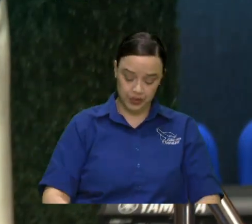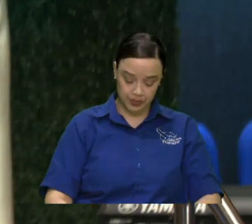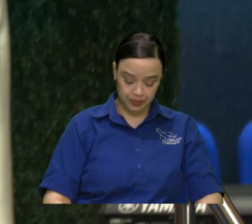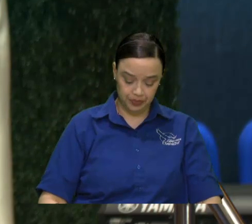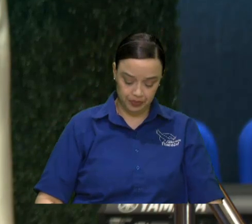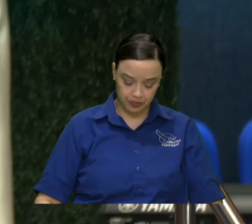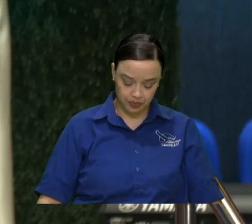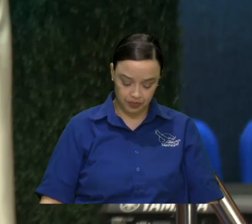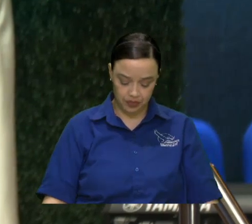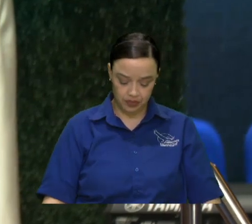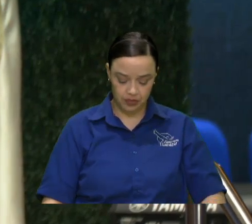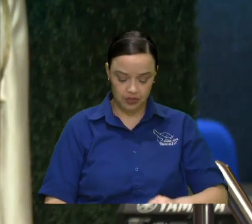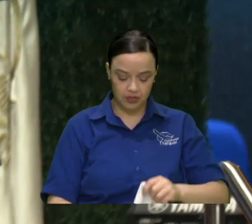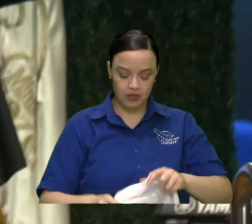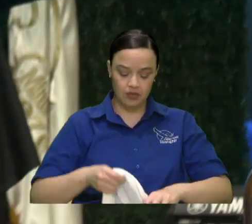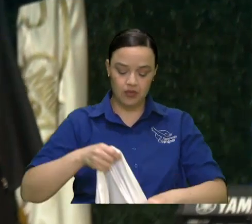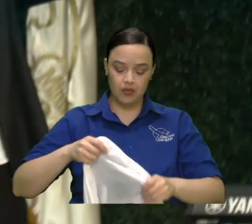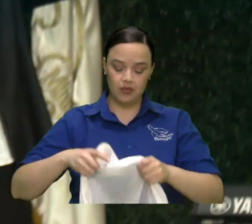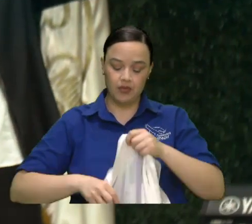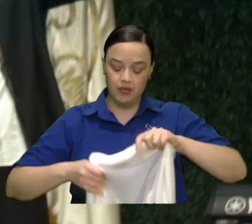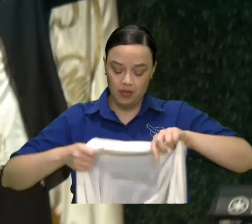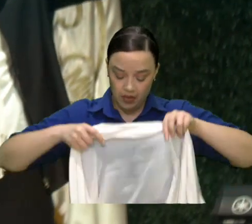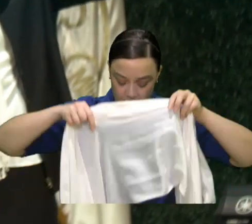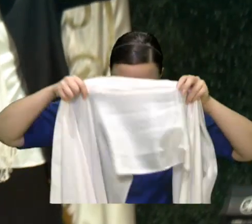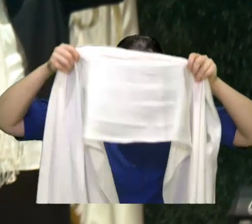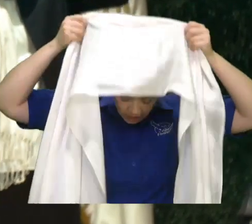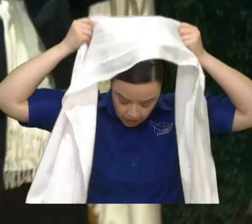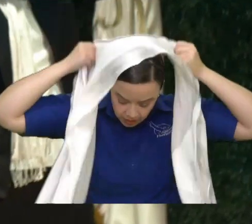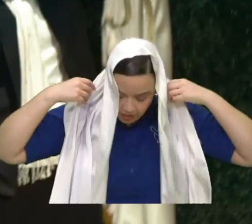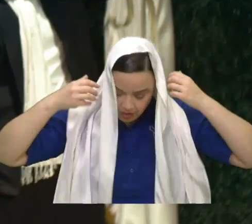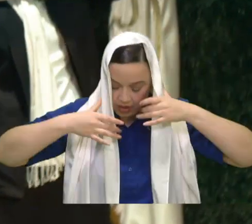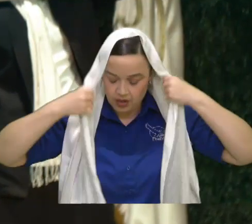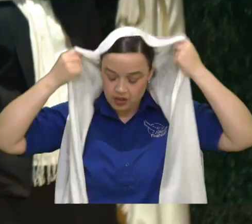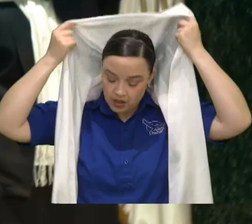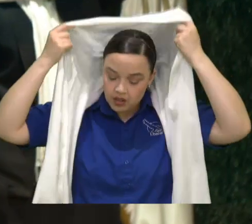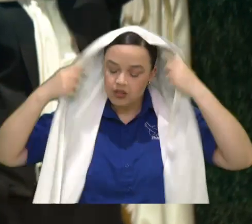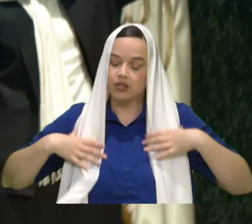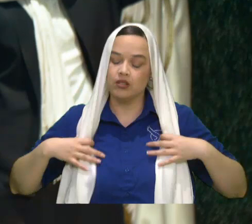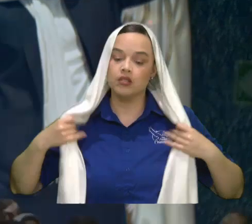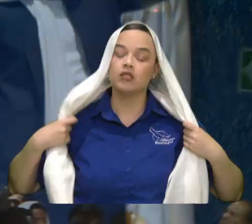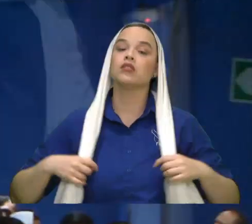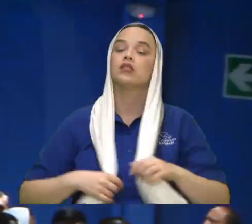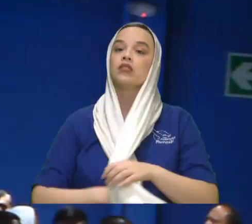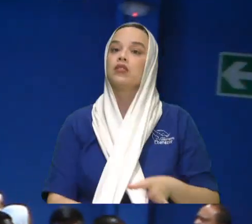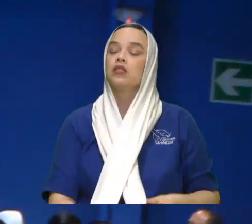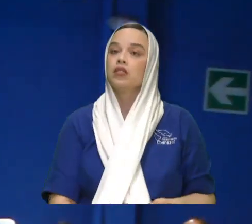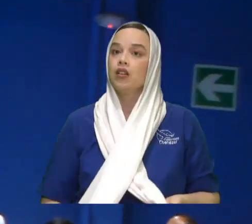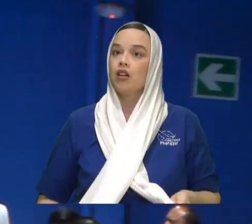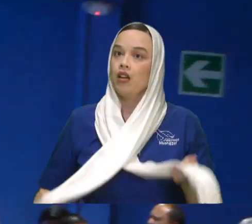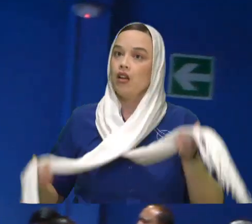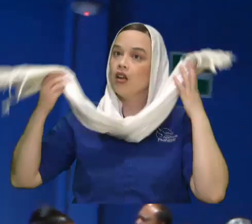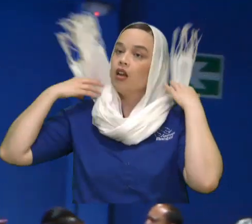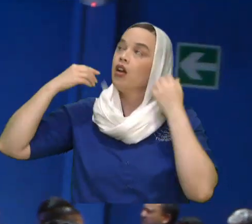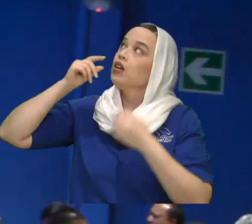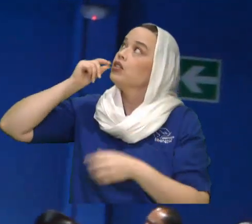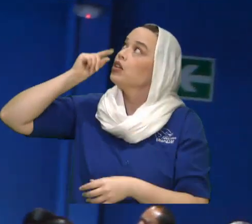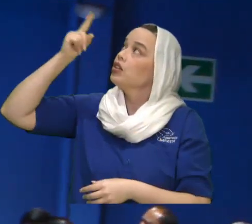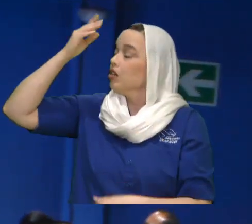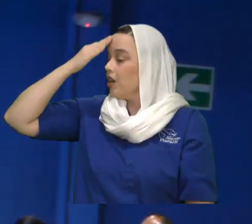hoy venimos suplicándote por nuestros hermanos que hoy le traen su vida